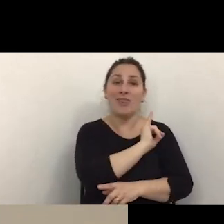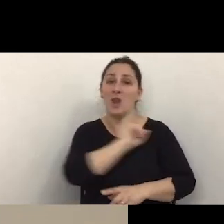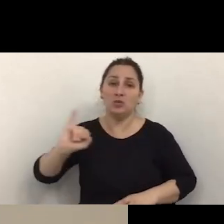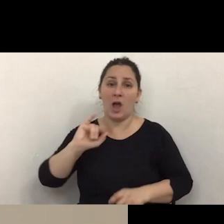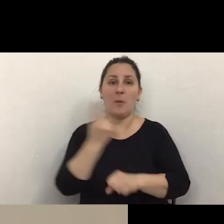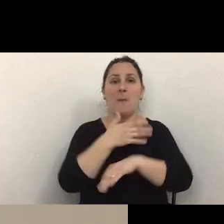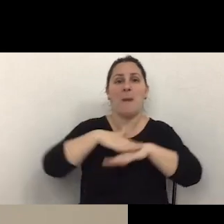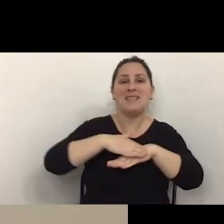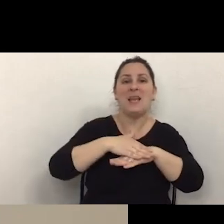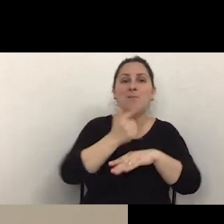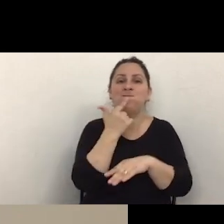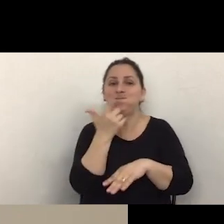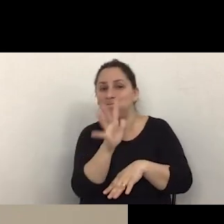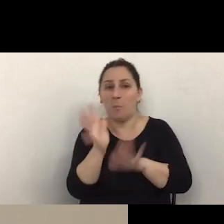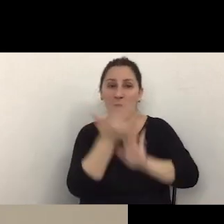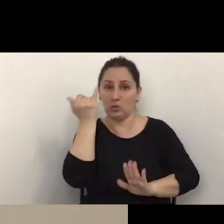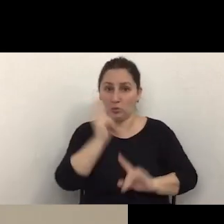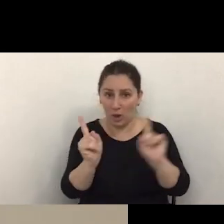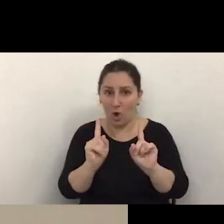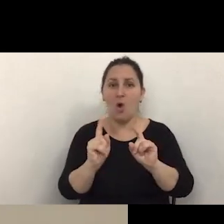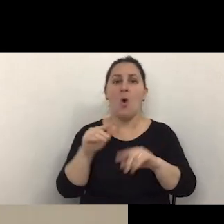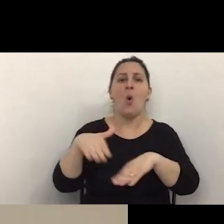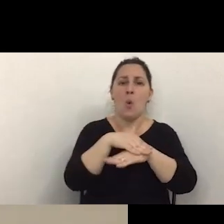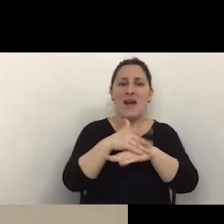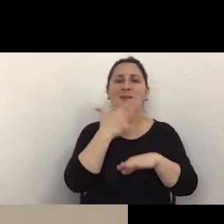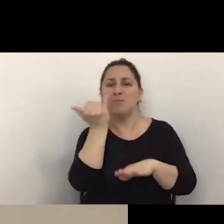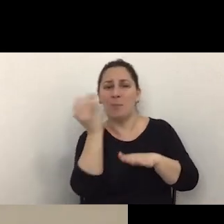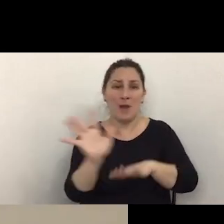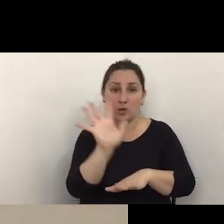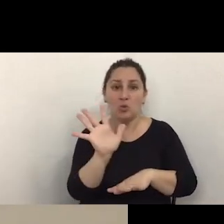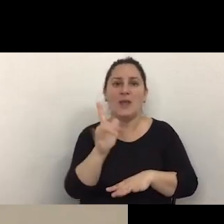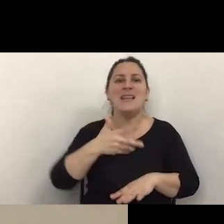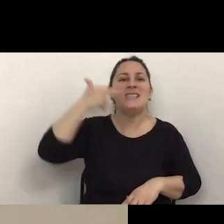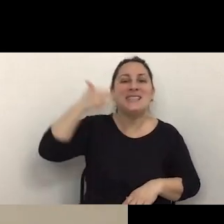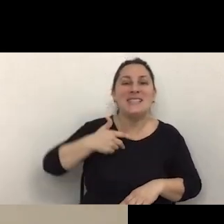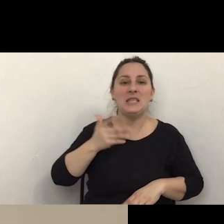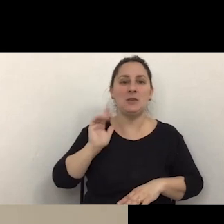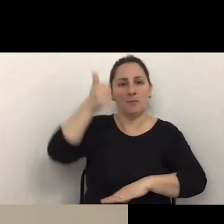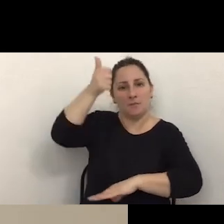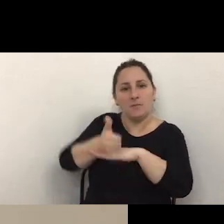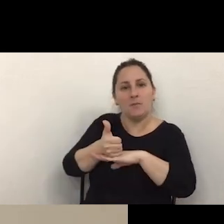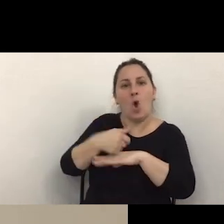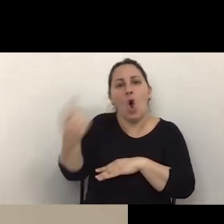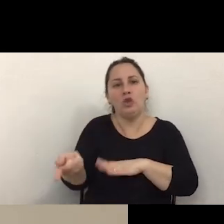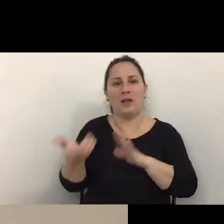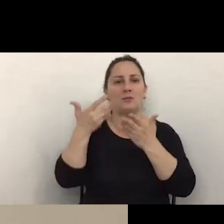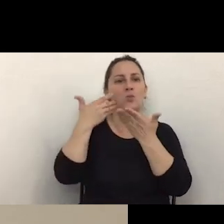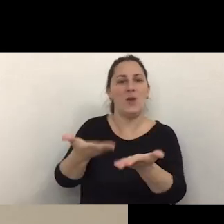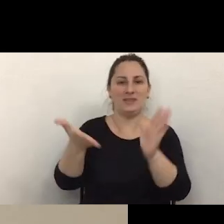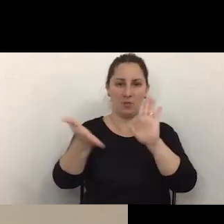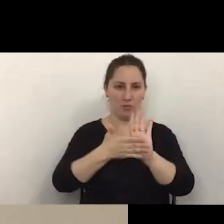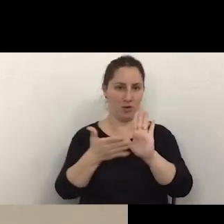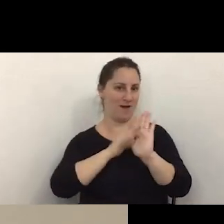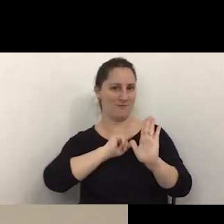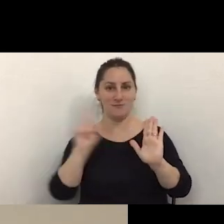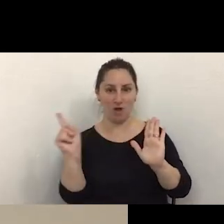base presunta, no podés denunciar sobre base presunta sin la presencia de otras pruebas.